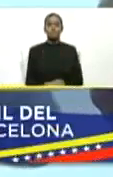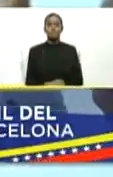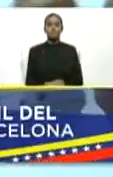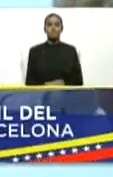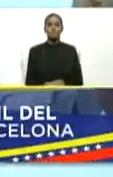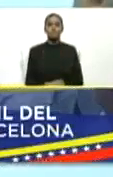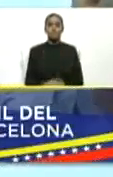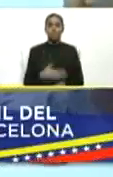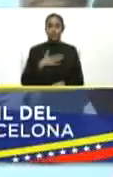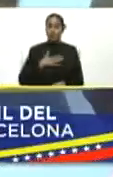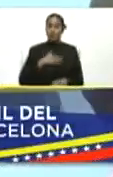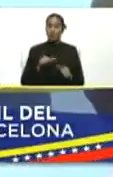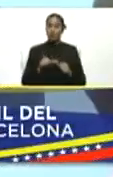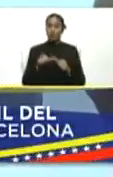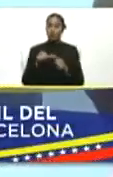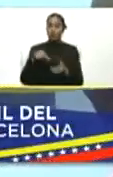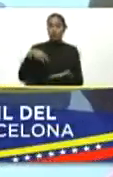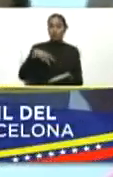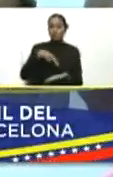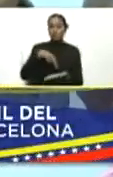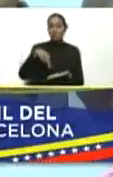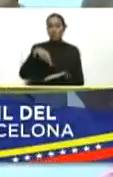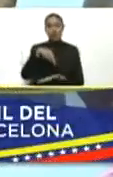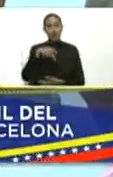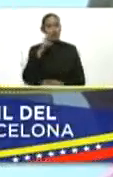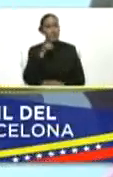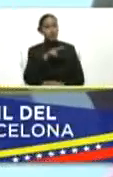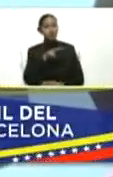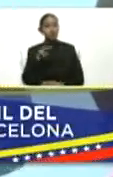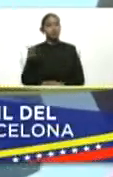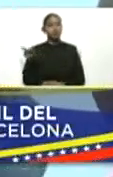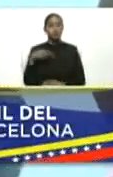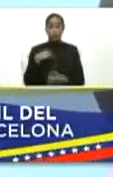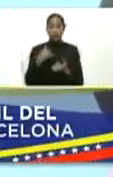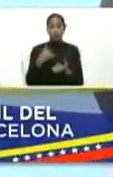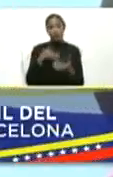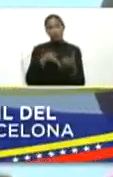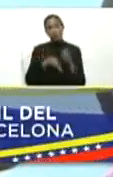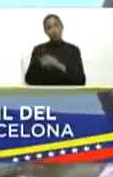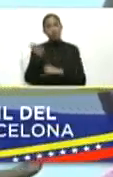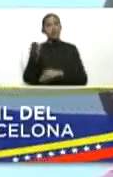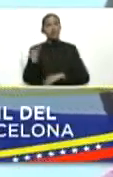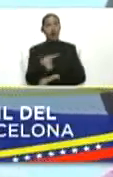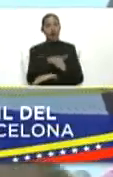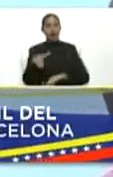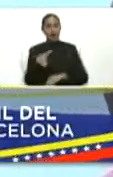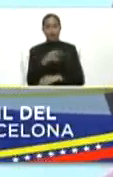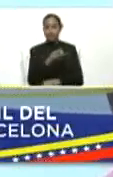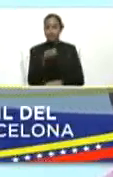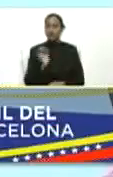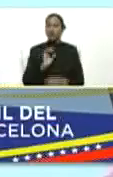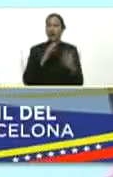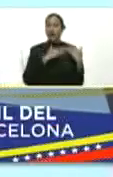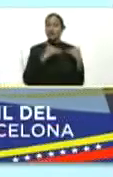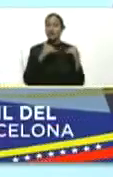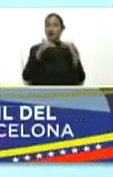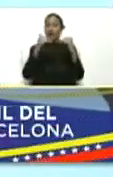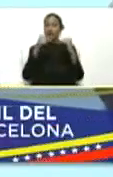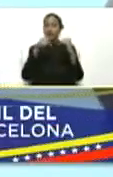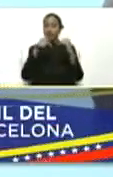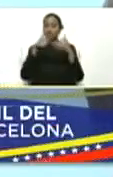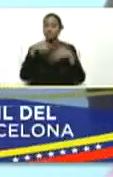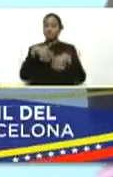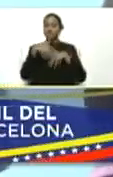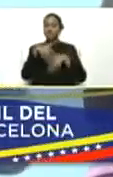y sigo la peregrinación. Me voy a las calles. Aquí los dejo trabajando. La esperanza está en la calle. Que Dios los bendiga,